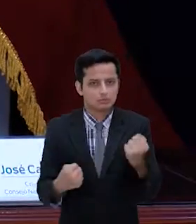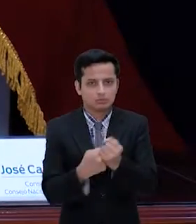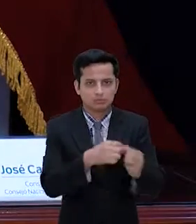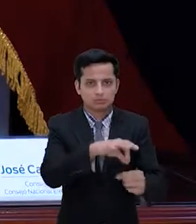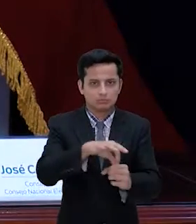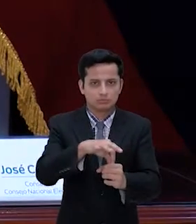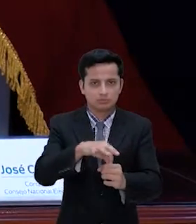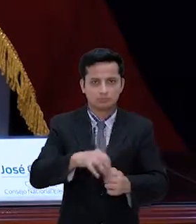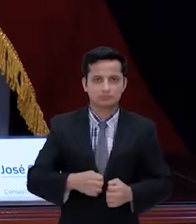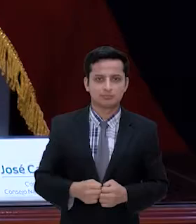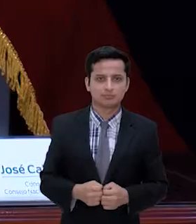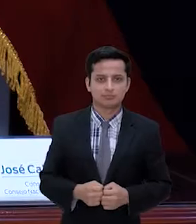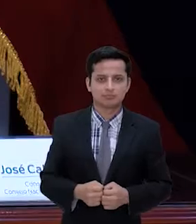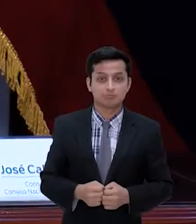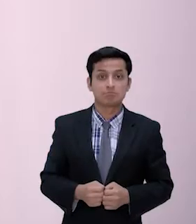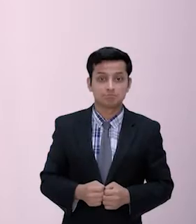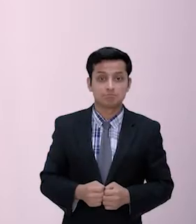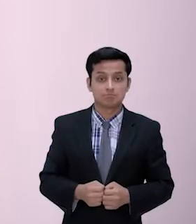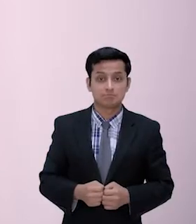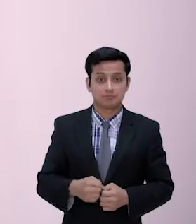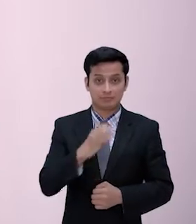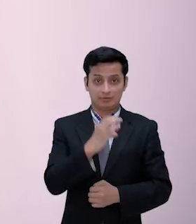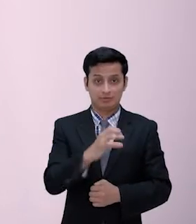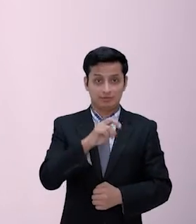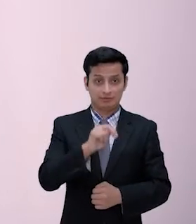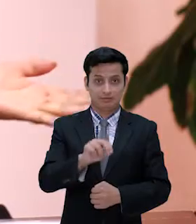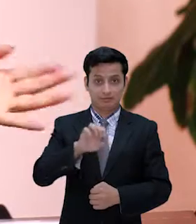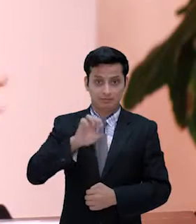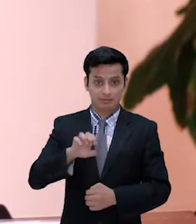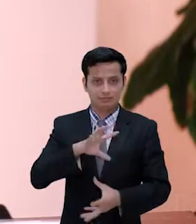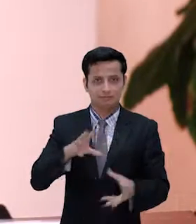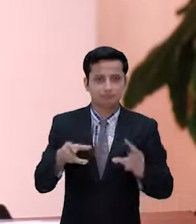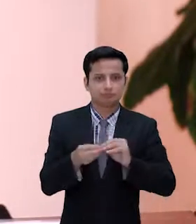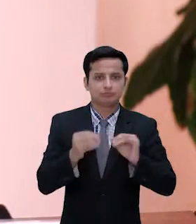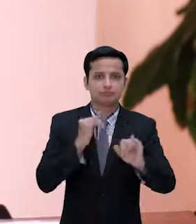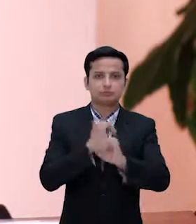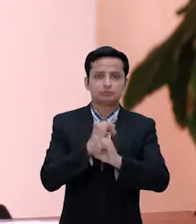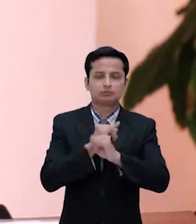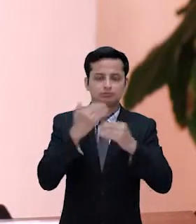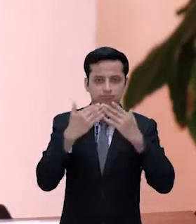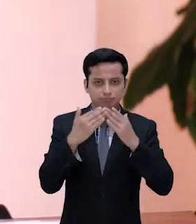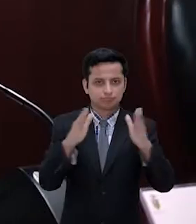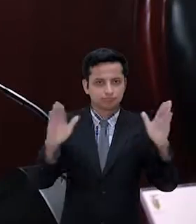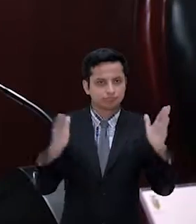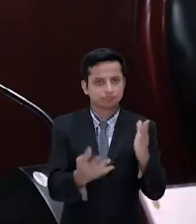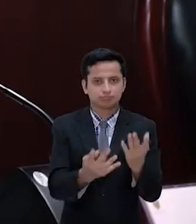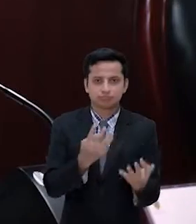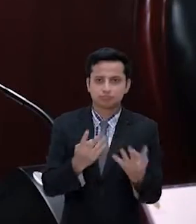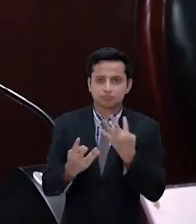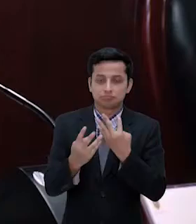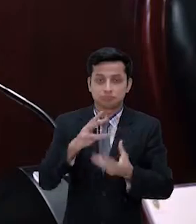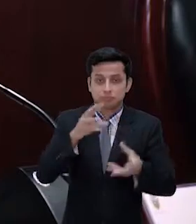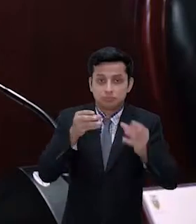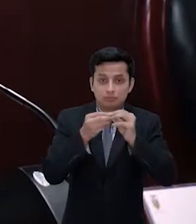que votaron por esas personas. De esta manera, ratificamos que el CNE es